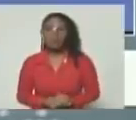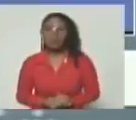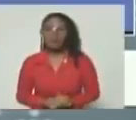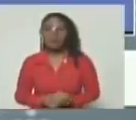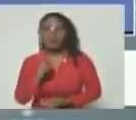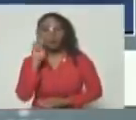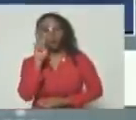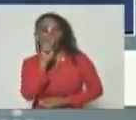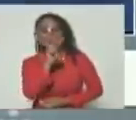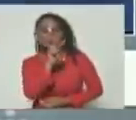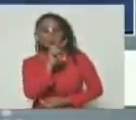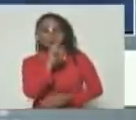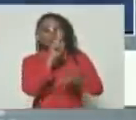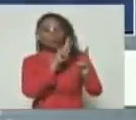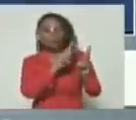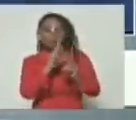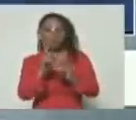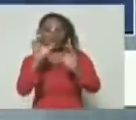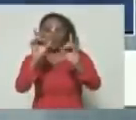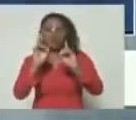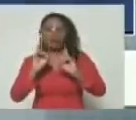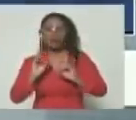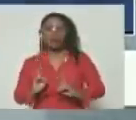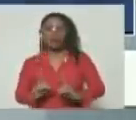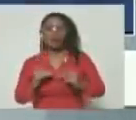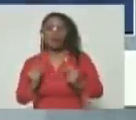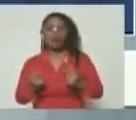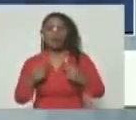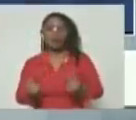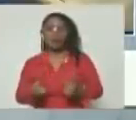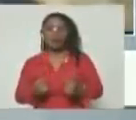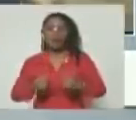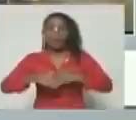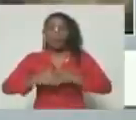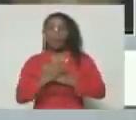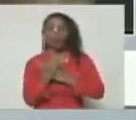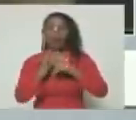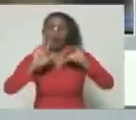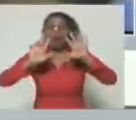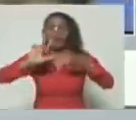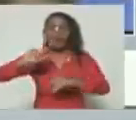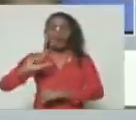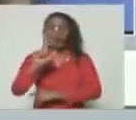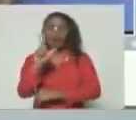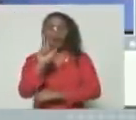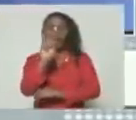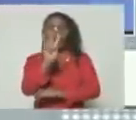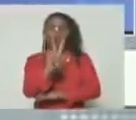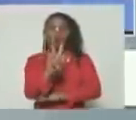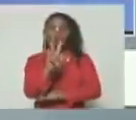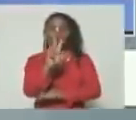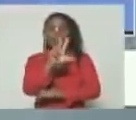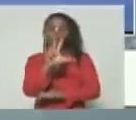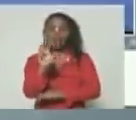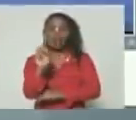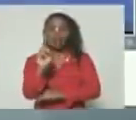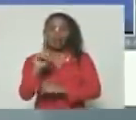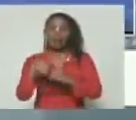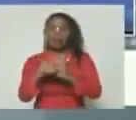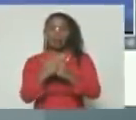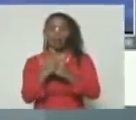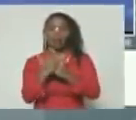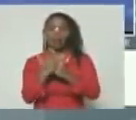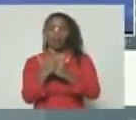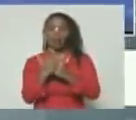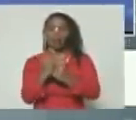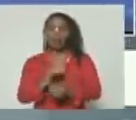viendo los planes, decidimos activar en la madrugada del 8 de julio a las 2:30 de la madrugada